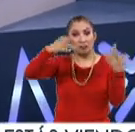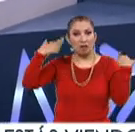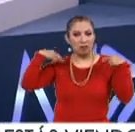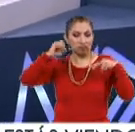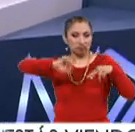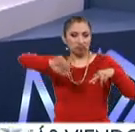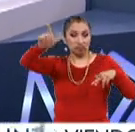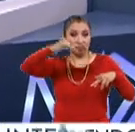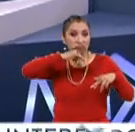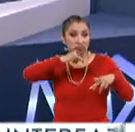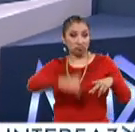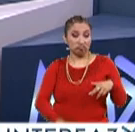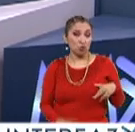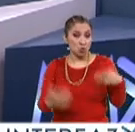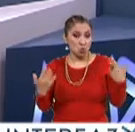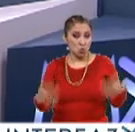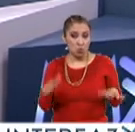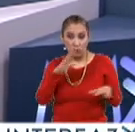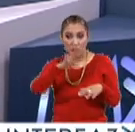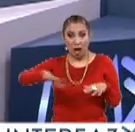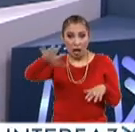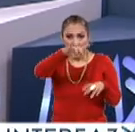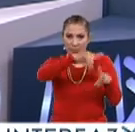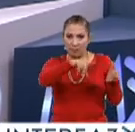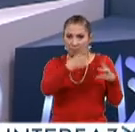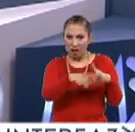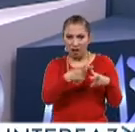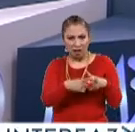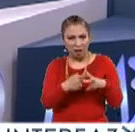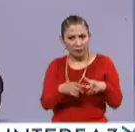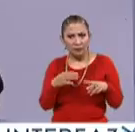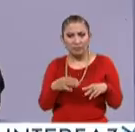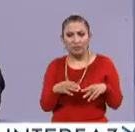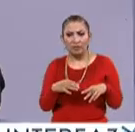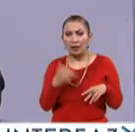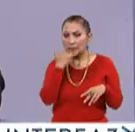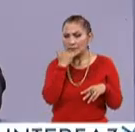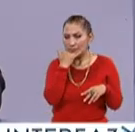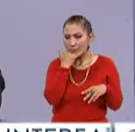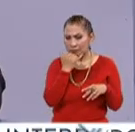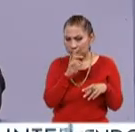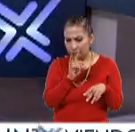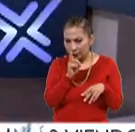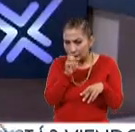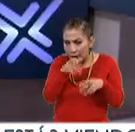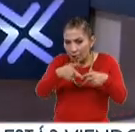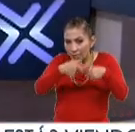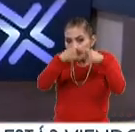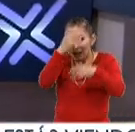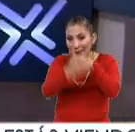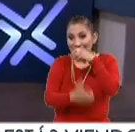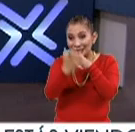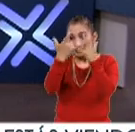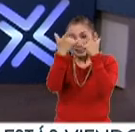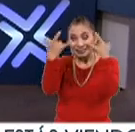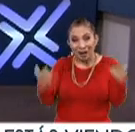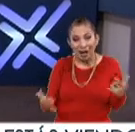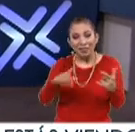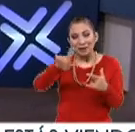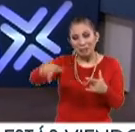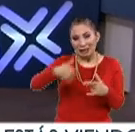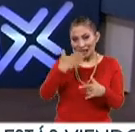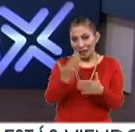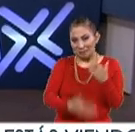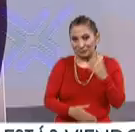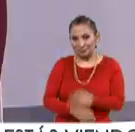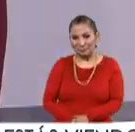académicos italianos de todas las áreas, eran matemáticos. Doctor, lo vamos a interrumpir para que la conclusión de esta historia nos la cuente